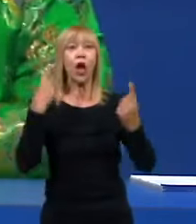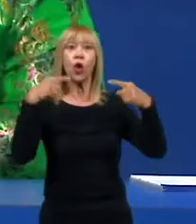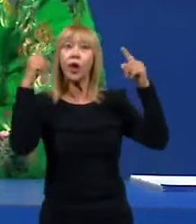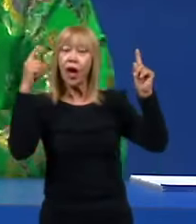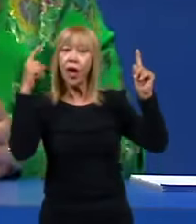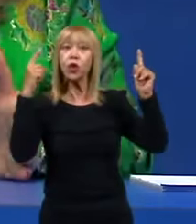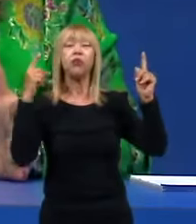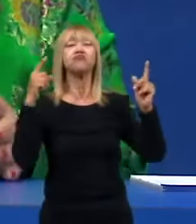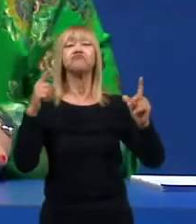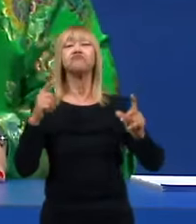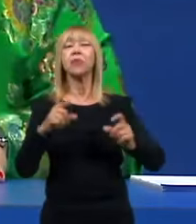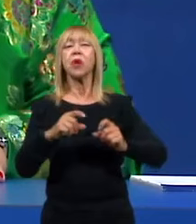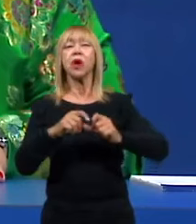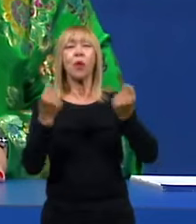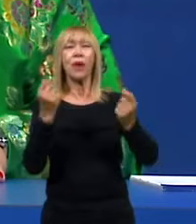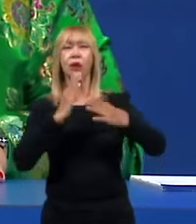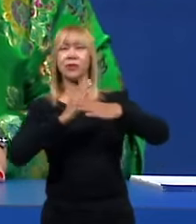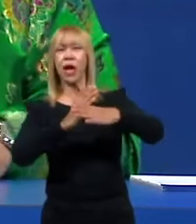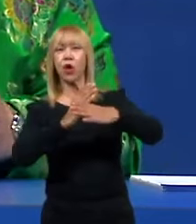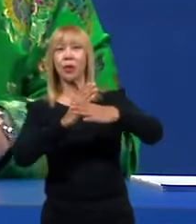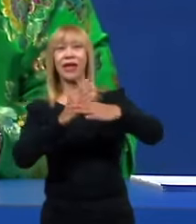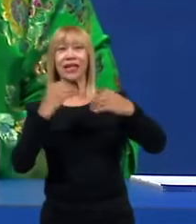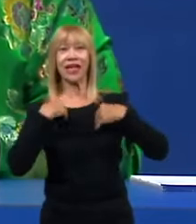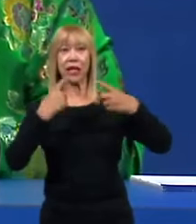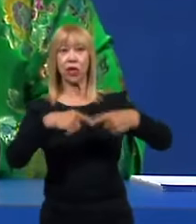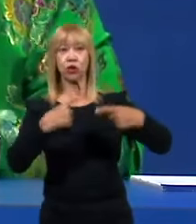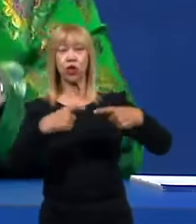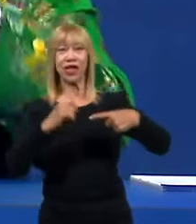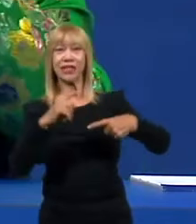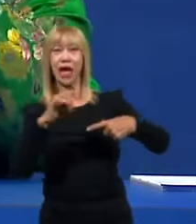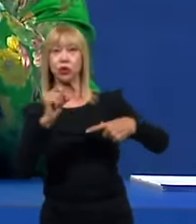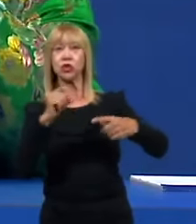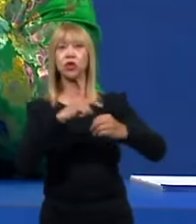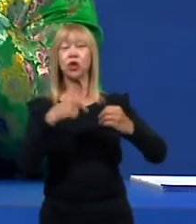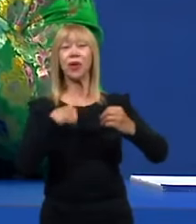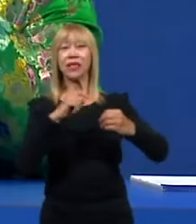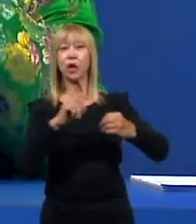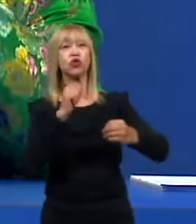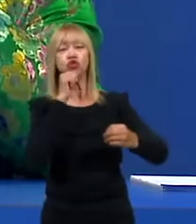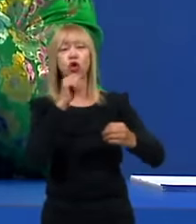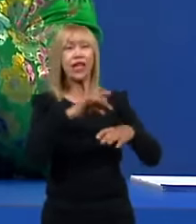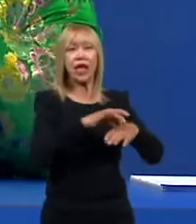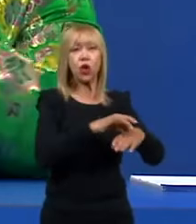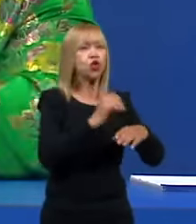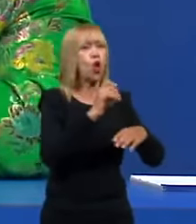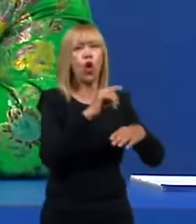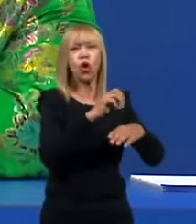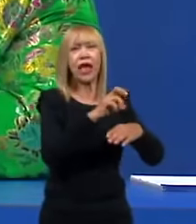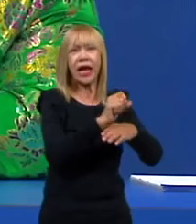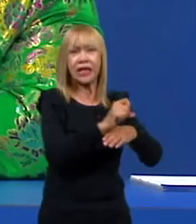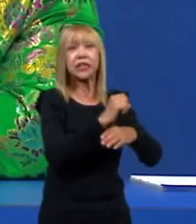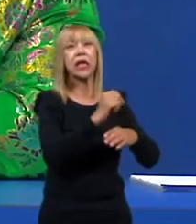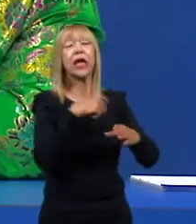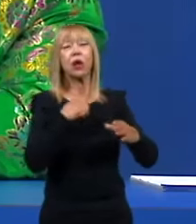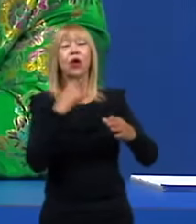logrado romper el obstáculo principal que tenían las discusiones de estatus sobre opciones de estatus no territoriales, no coloniales y